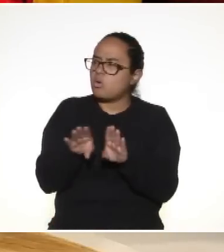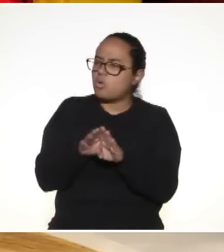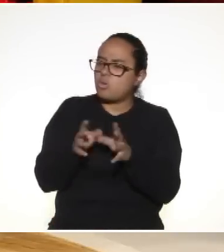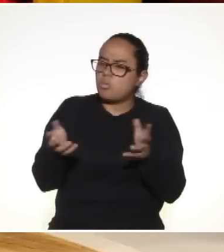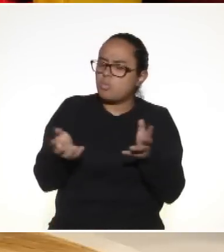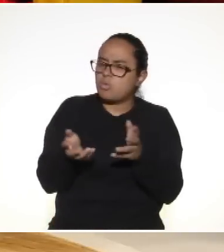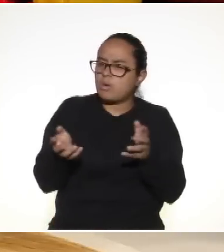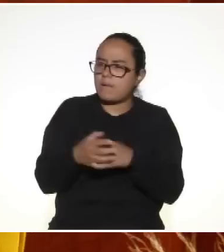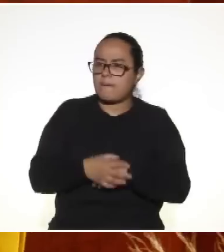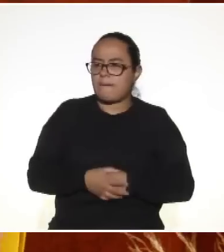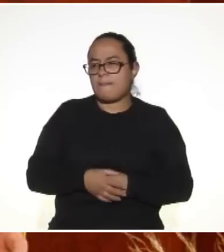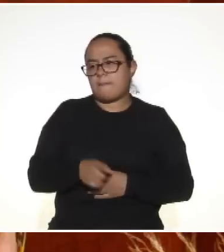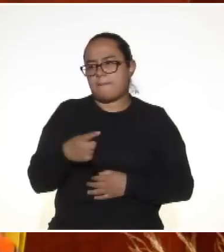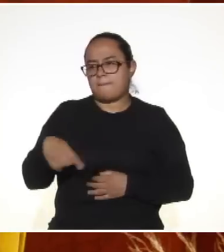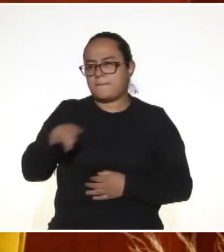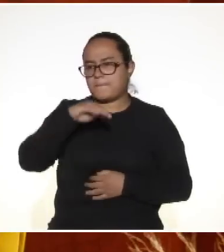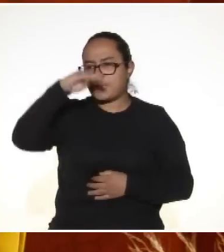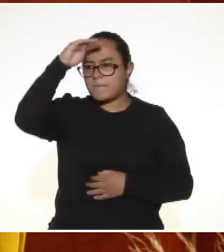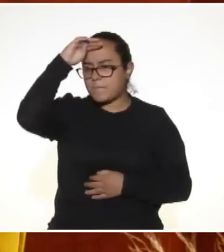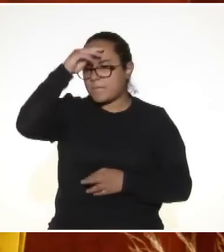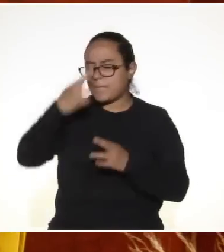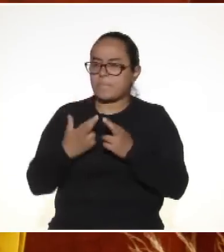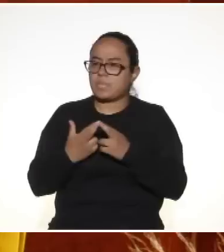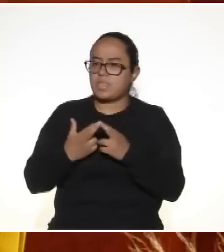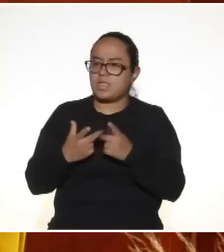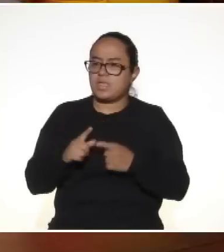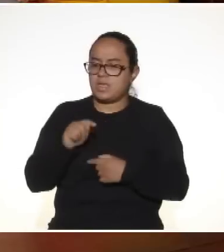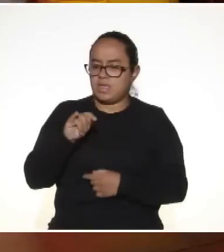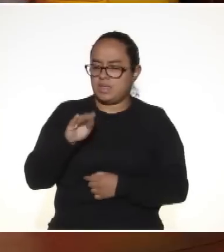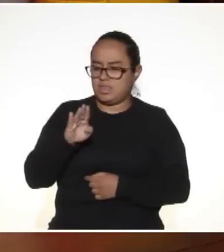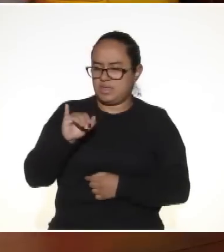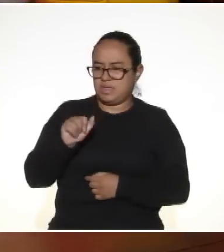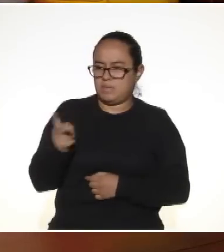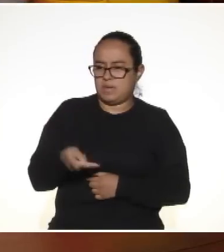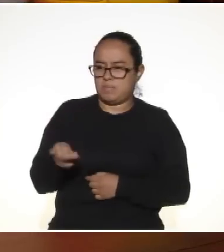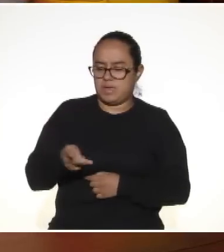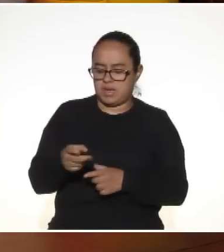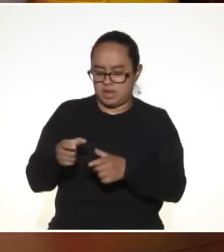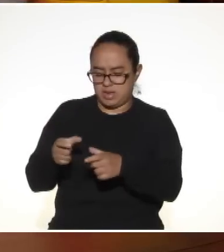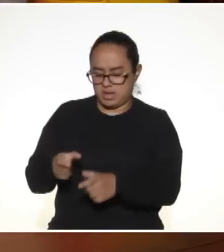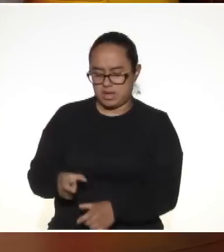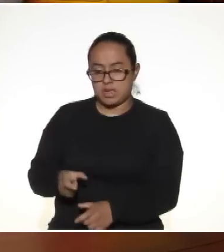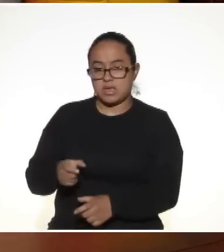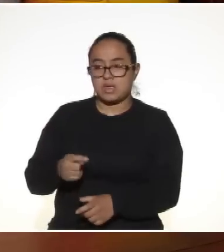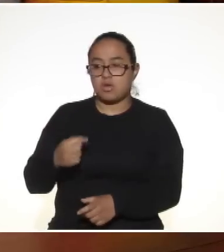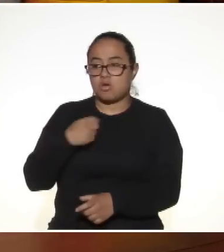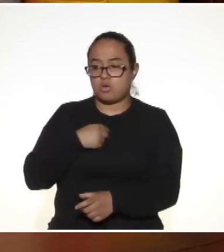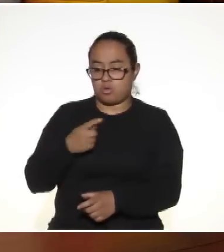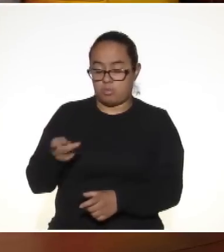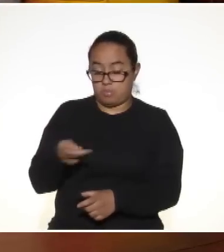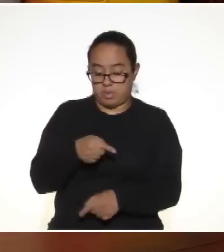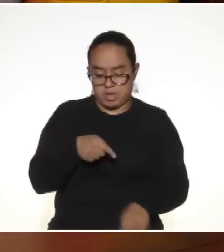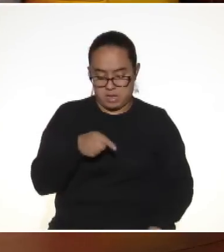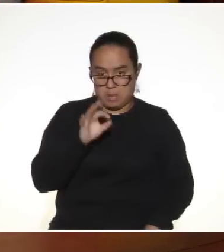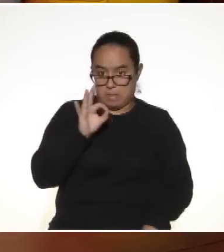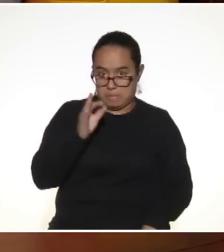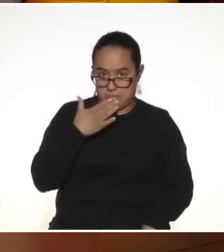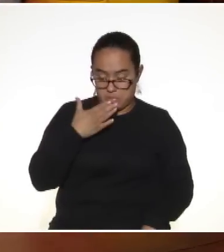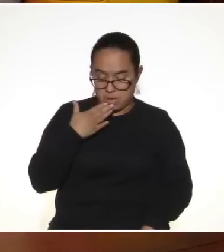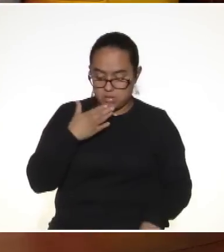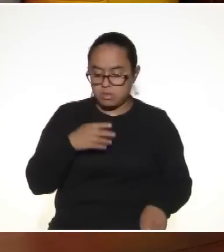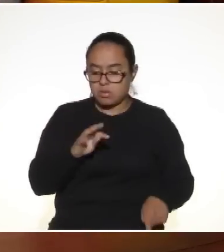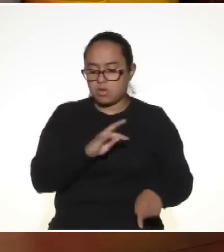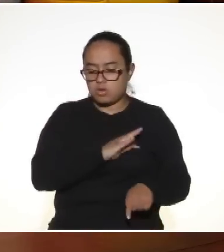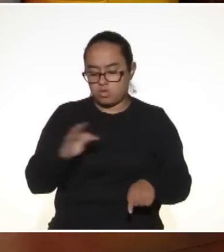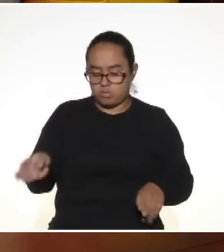Sí. Bueno, supongamos una fractura tibia peroné, yo puedo con la pierna que está sana poner